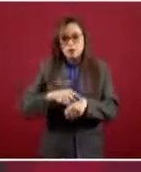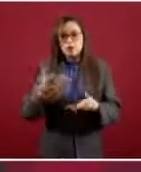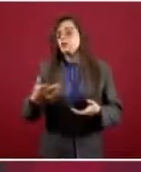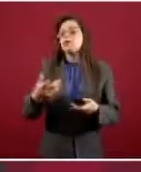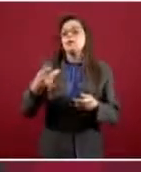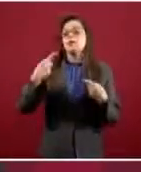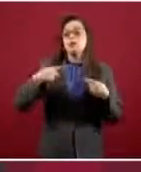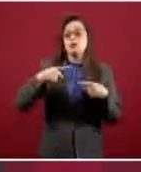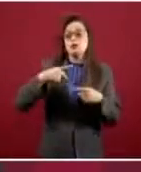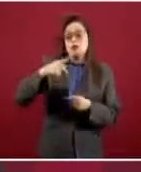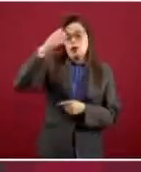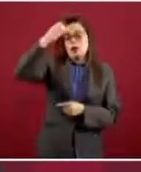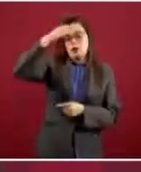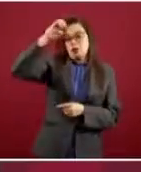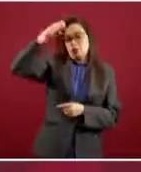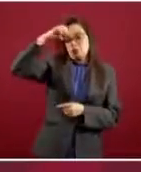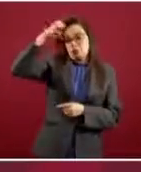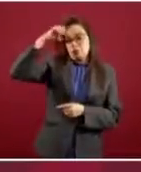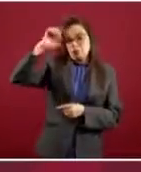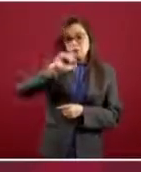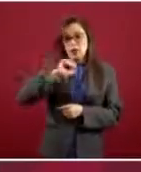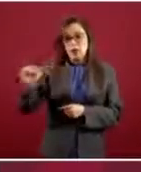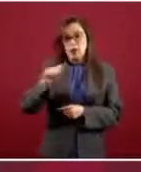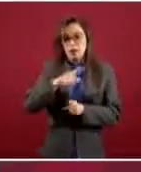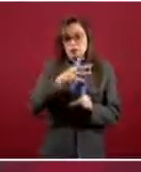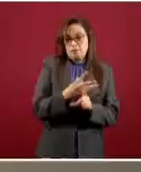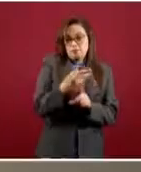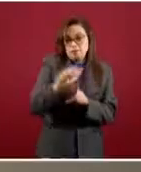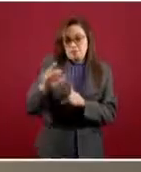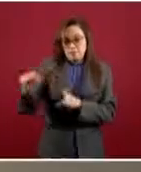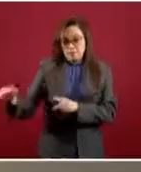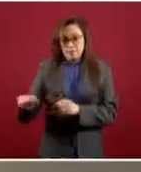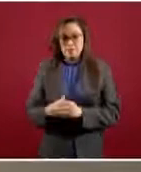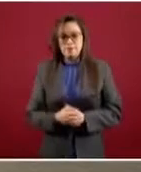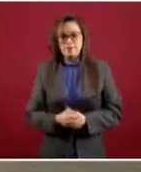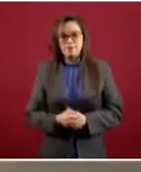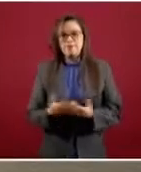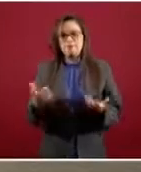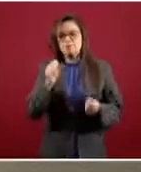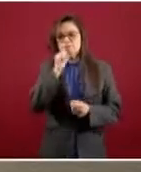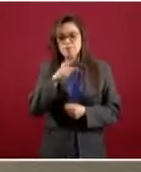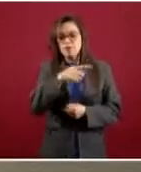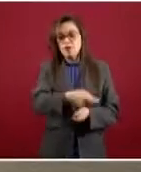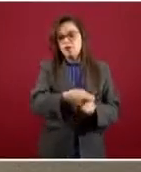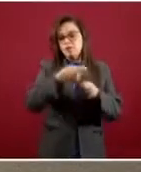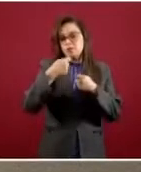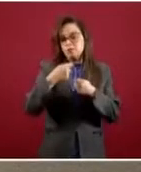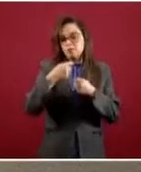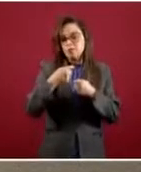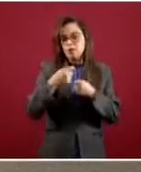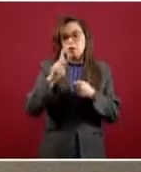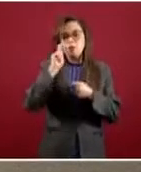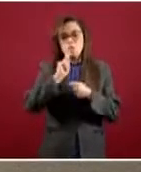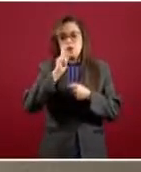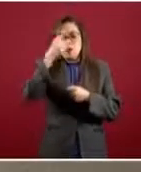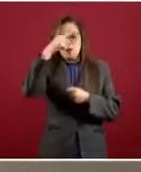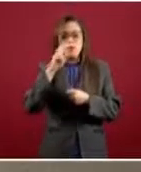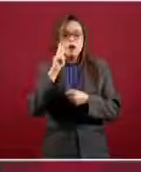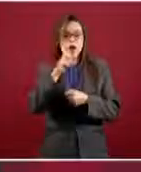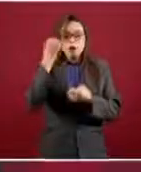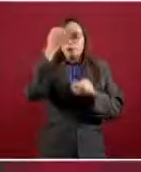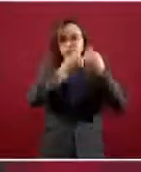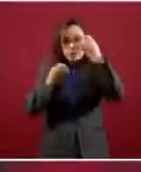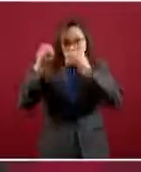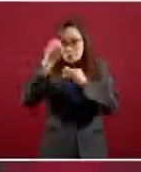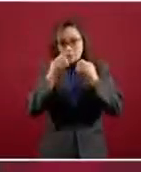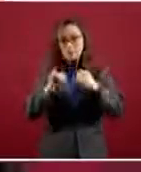clínico epidemiológico, se le toma una muestra para comprobar su diagnóstico o descartarlo, y desde el